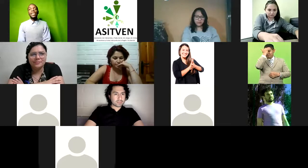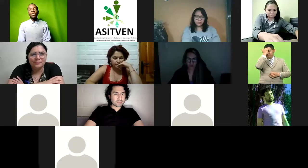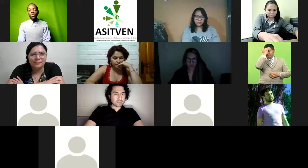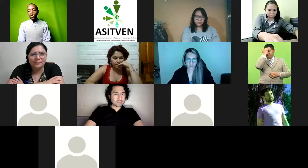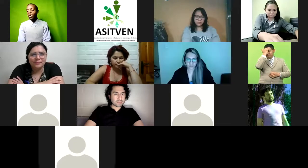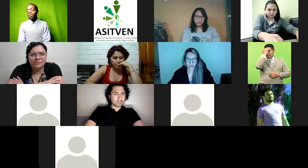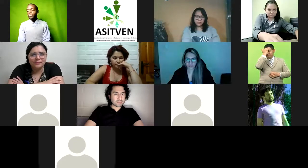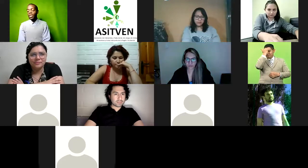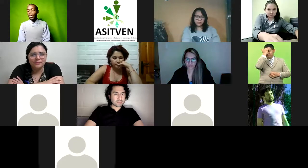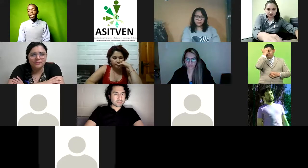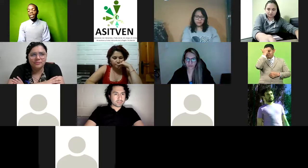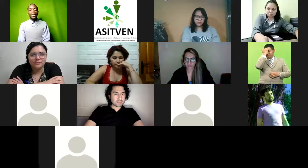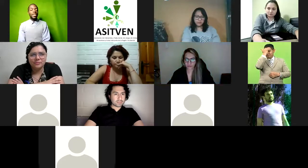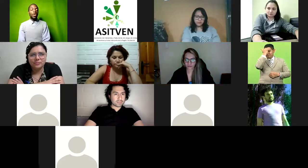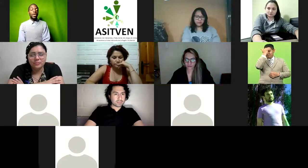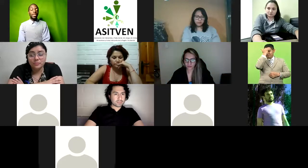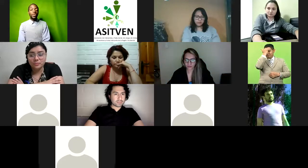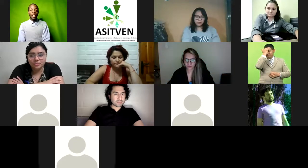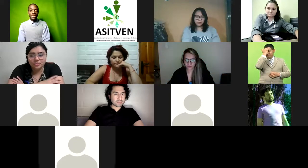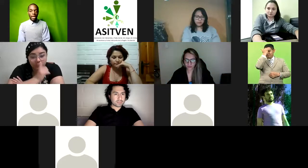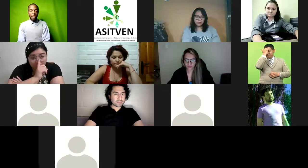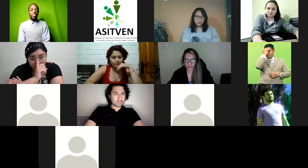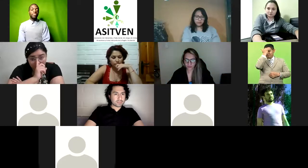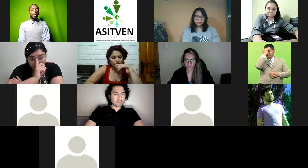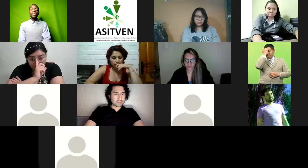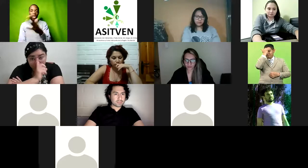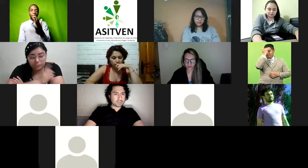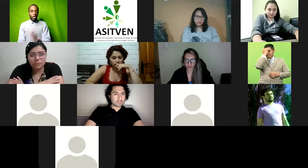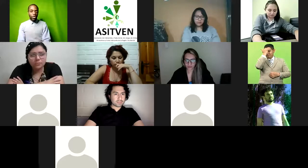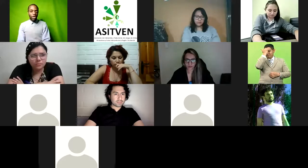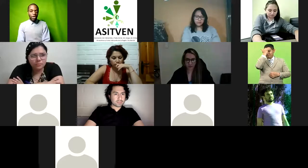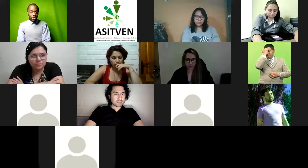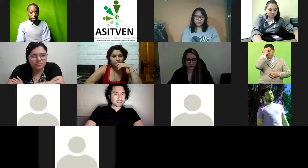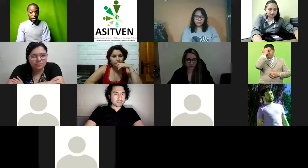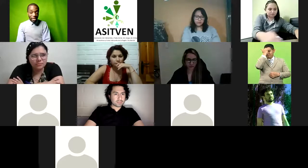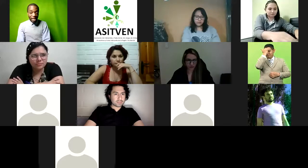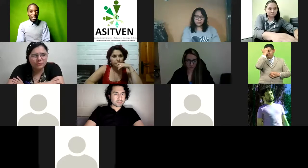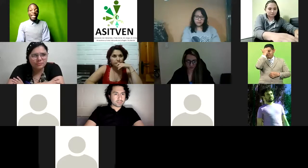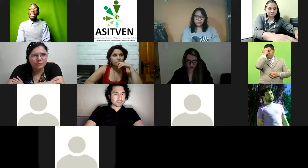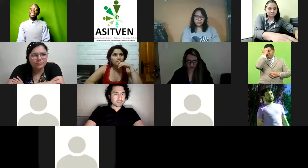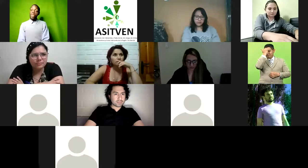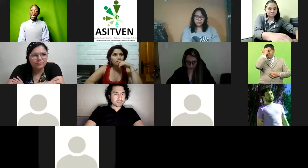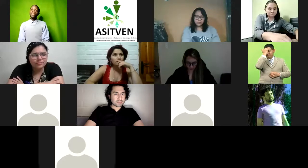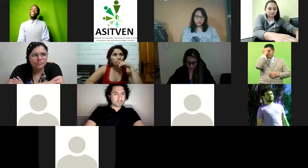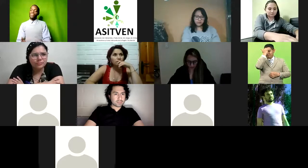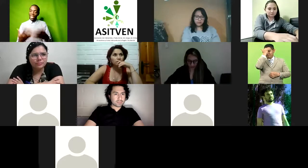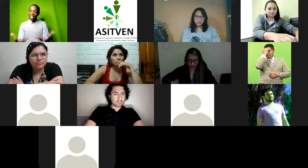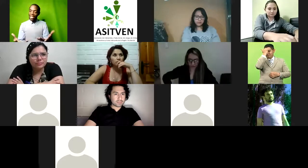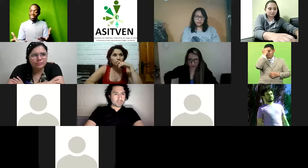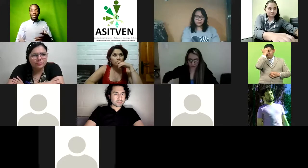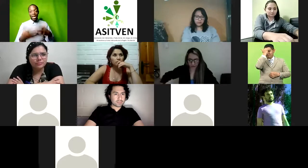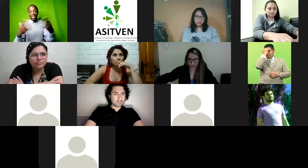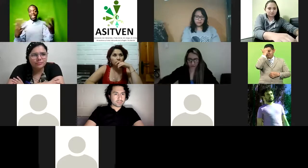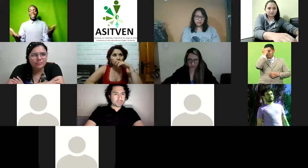en ninguno de los objetivos de este taller. Pero es bueno que ustedes lo sepan, ¿sí? Y también no